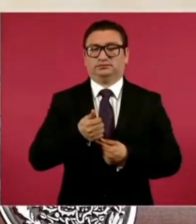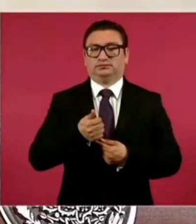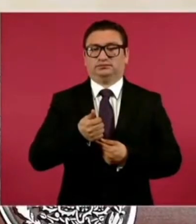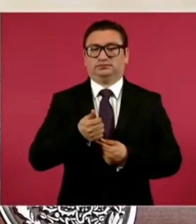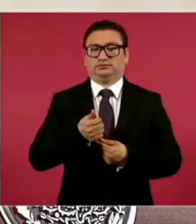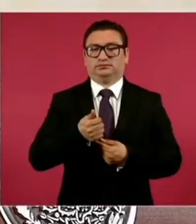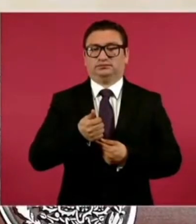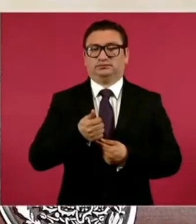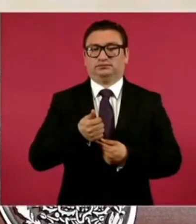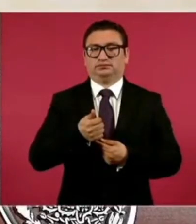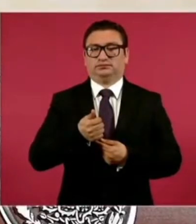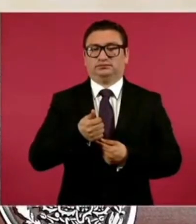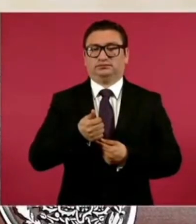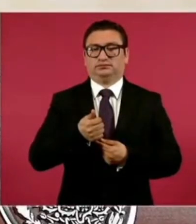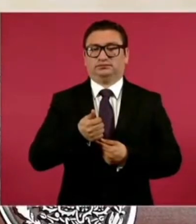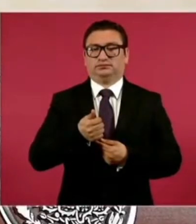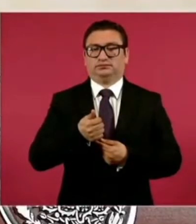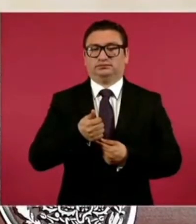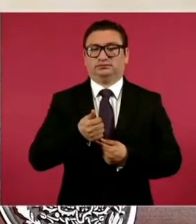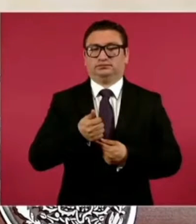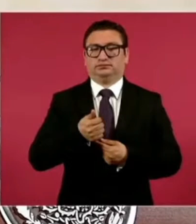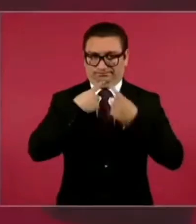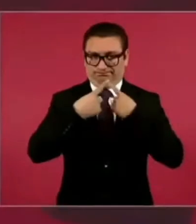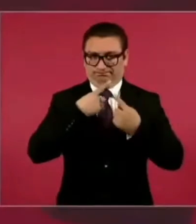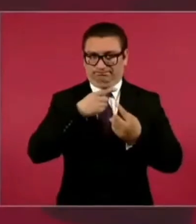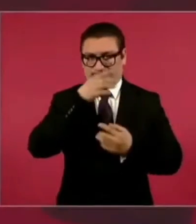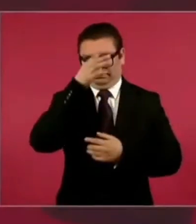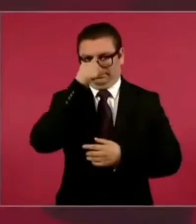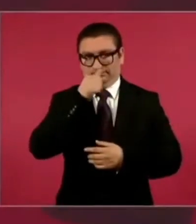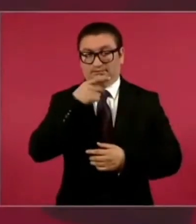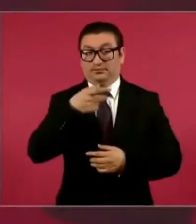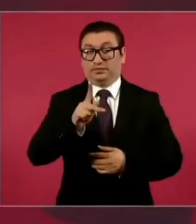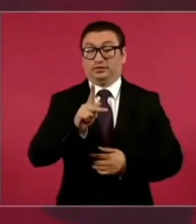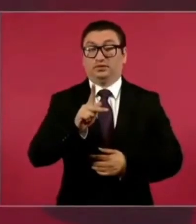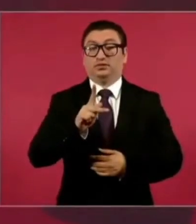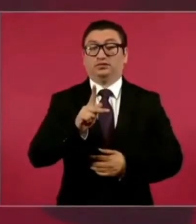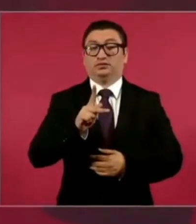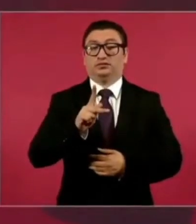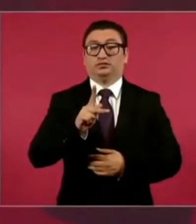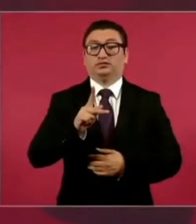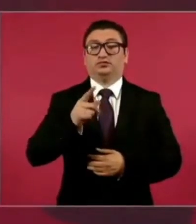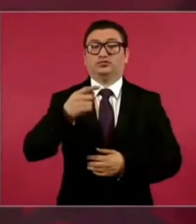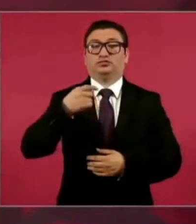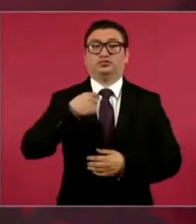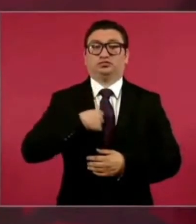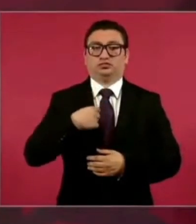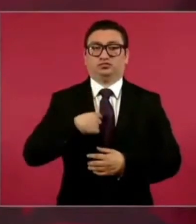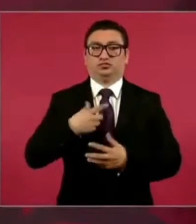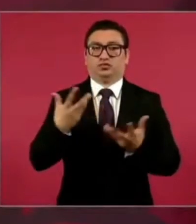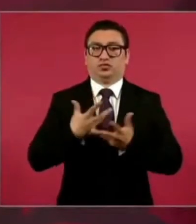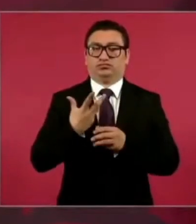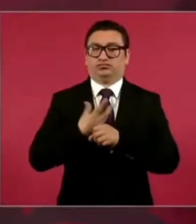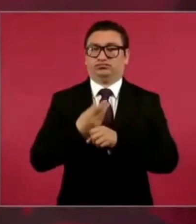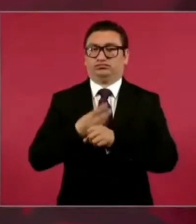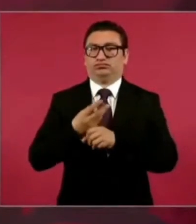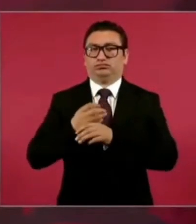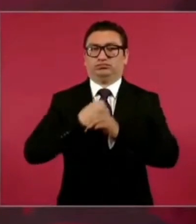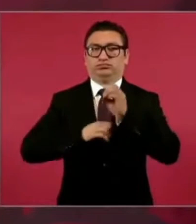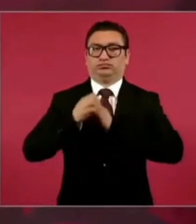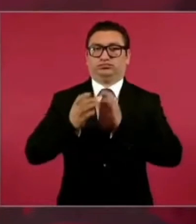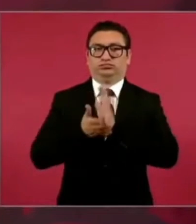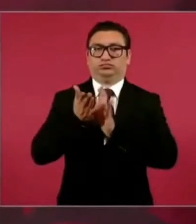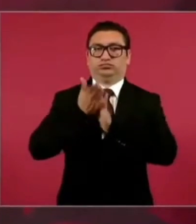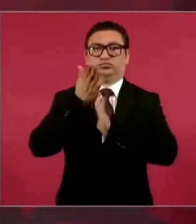de todas maneras nos entendemos, solo que yo hago la obra, yo